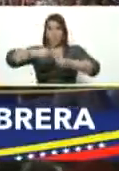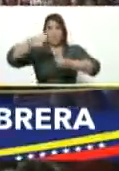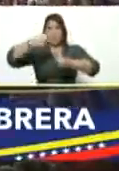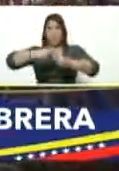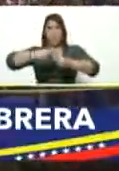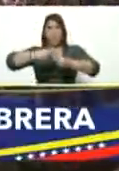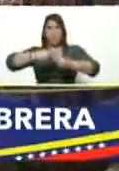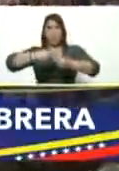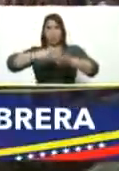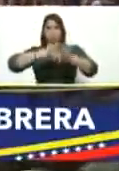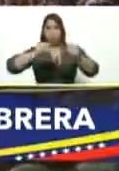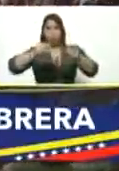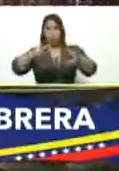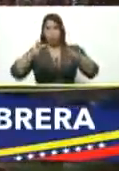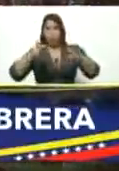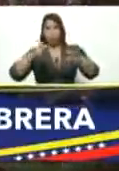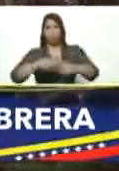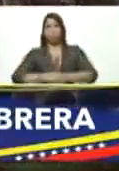voy a petro